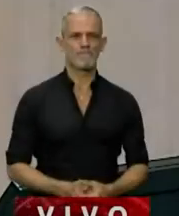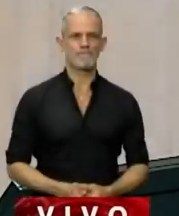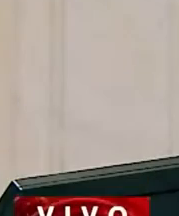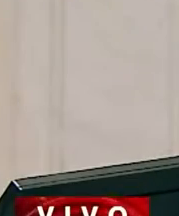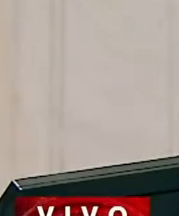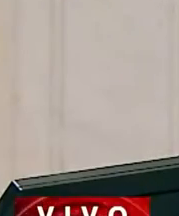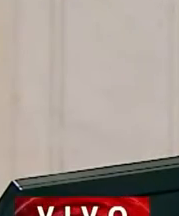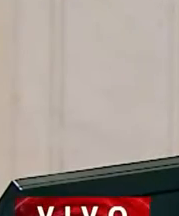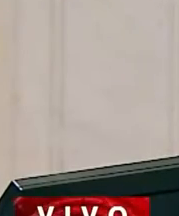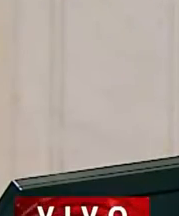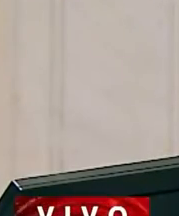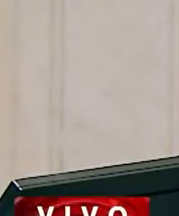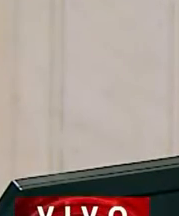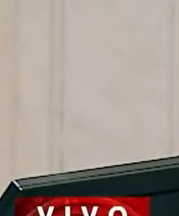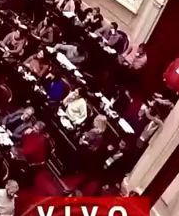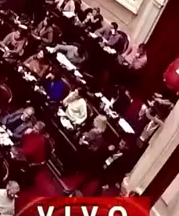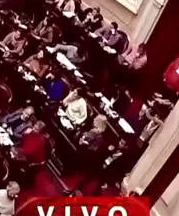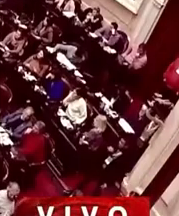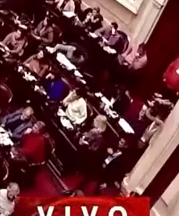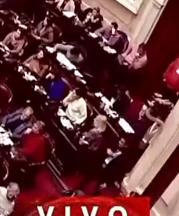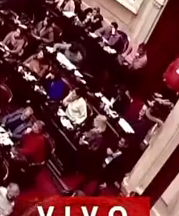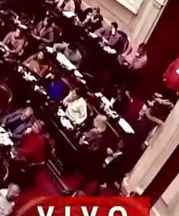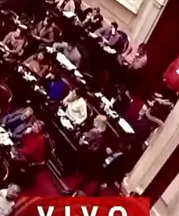Diputado Godoy primero y Martínez después.